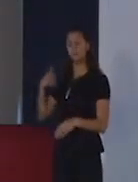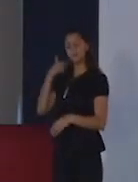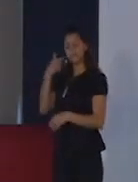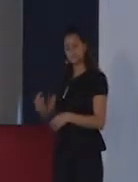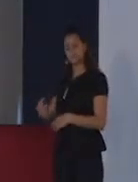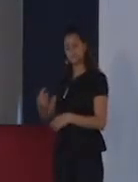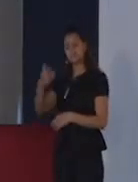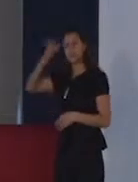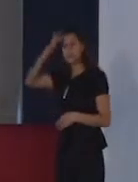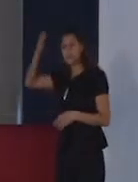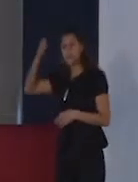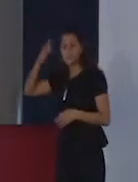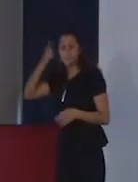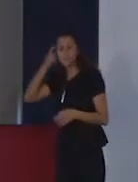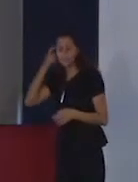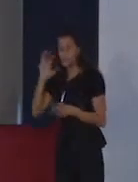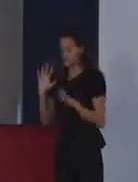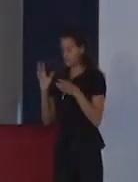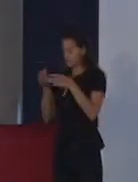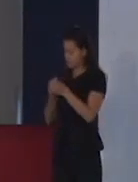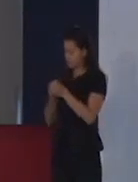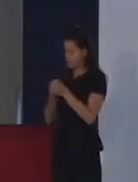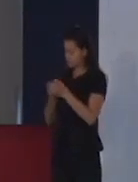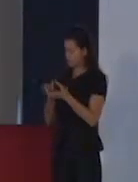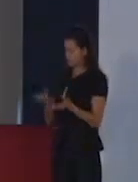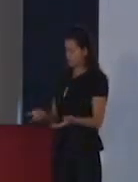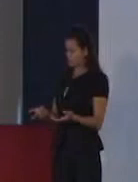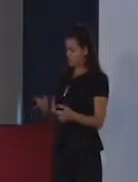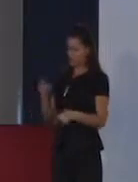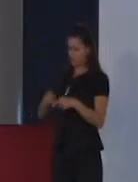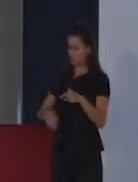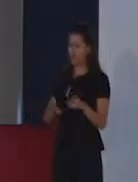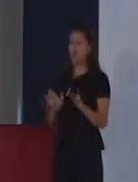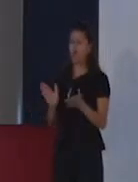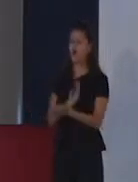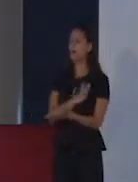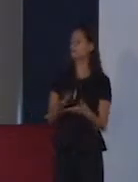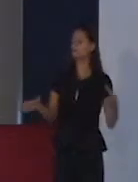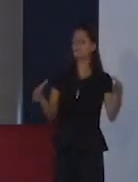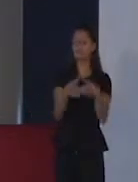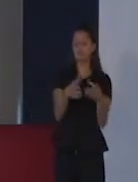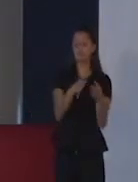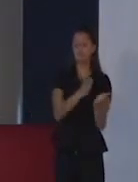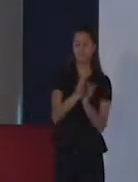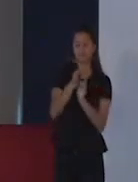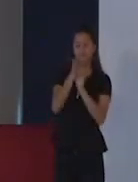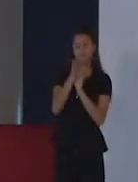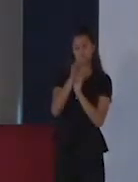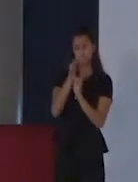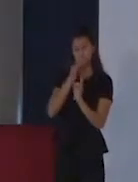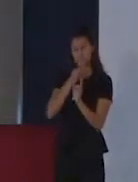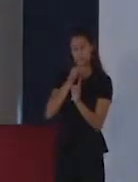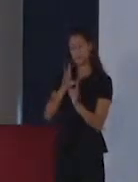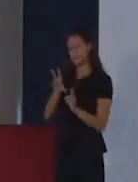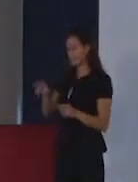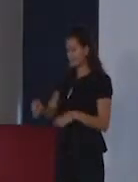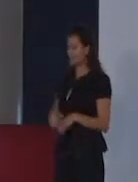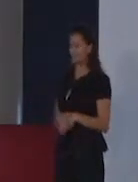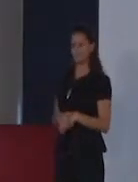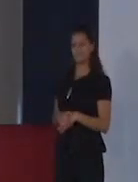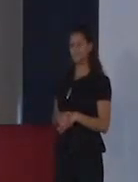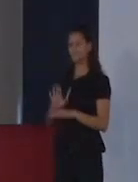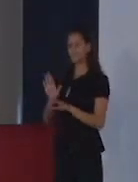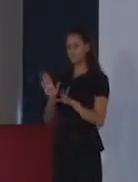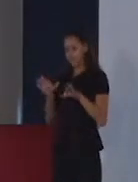porque se pensaba que si se habla de inclusión no se puede hablar de esos escenarios. Eso no es cierto. La Convención de los Derechos